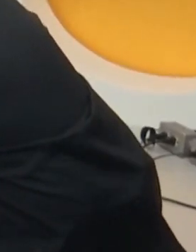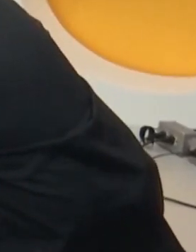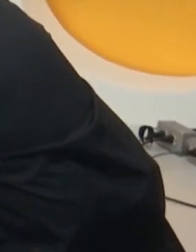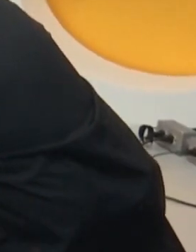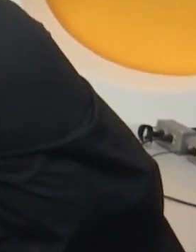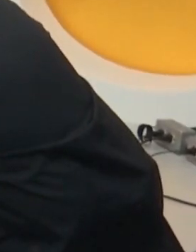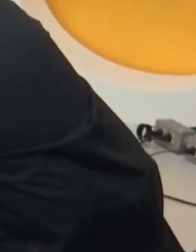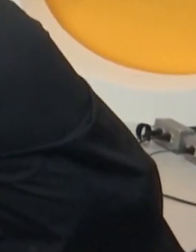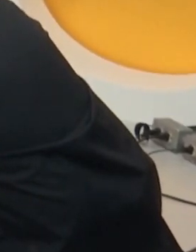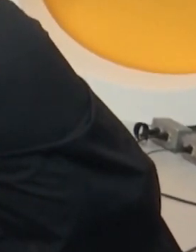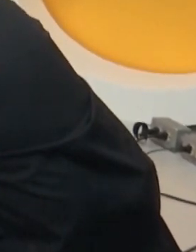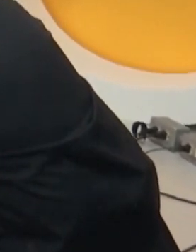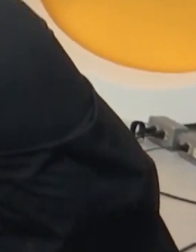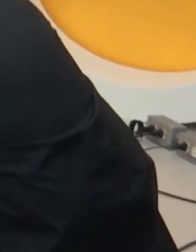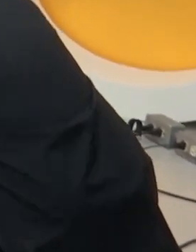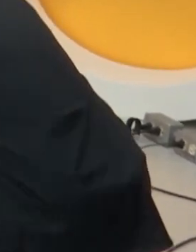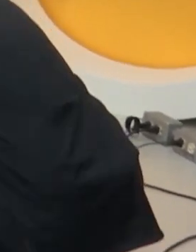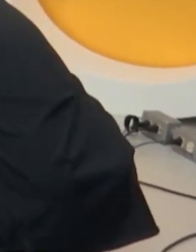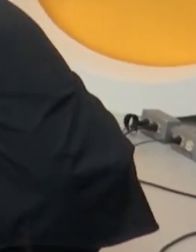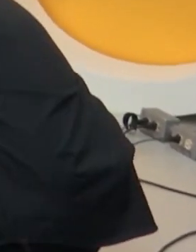¿Está?